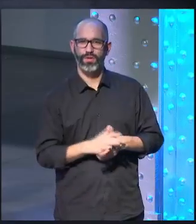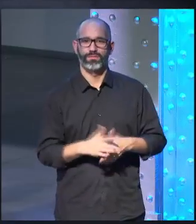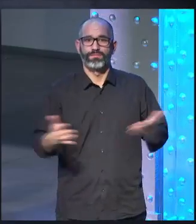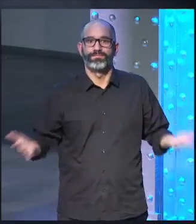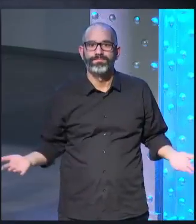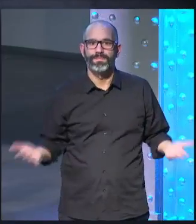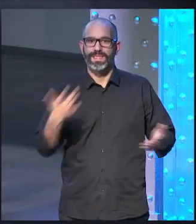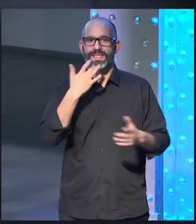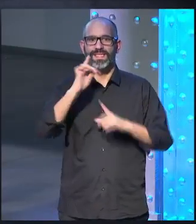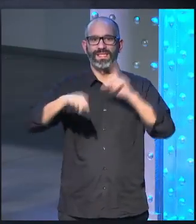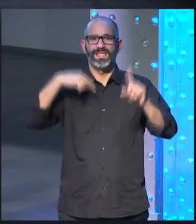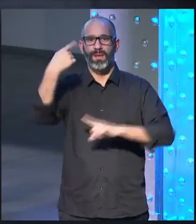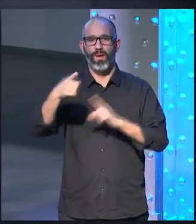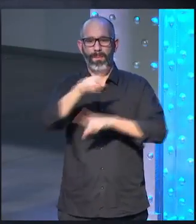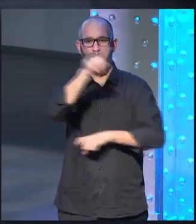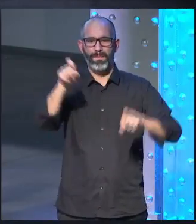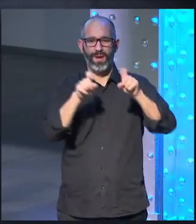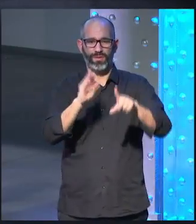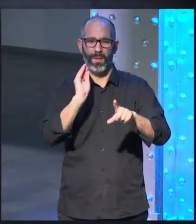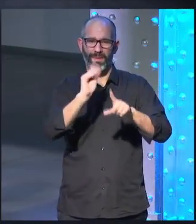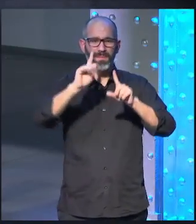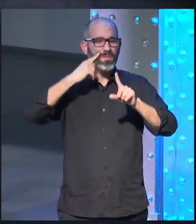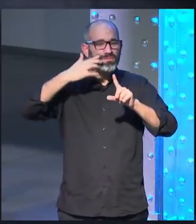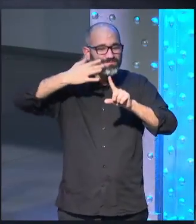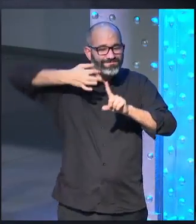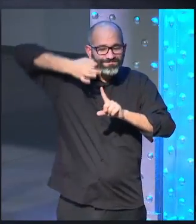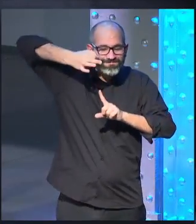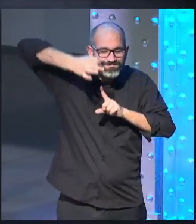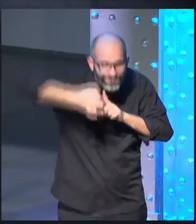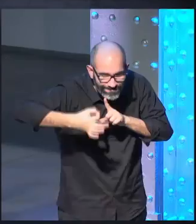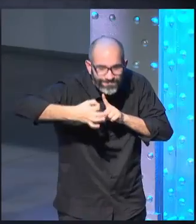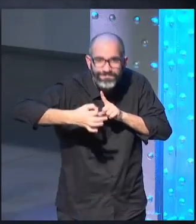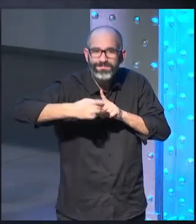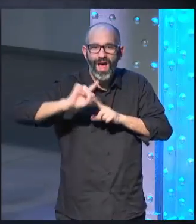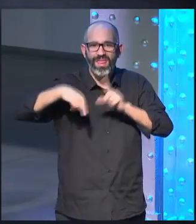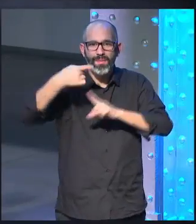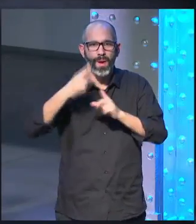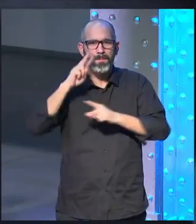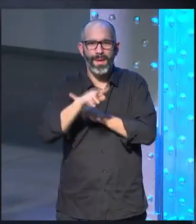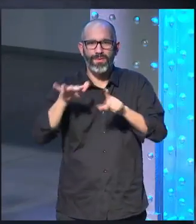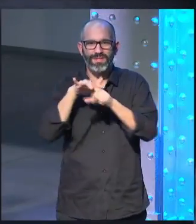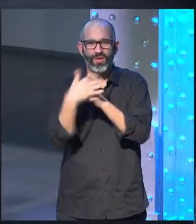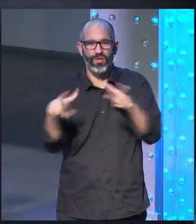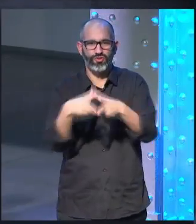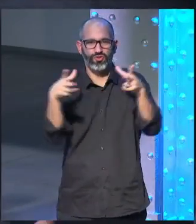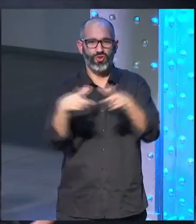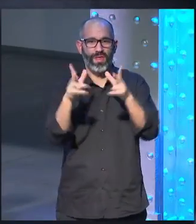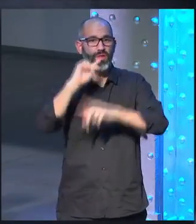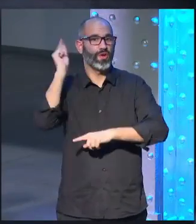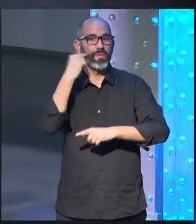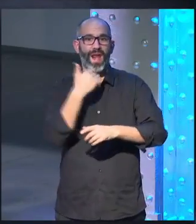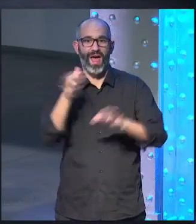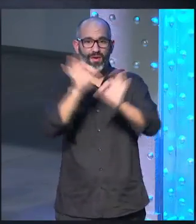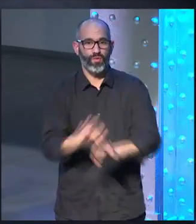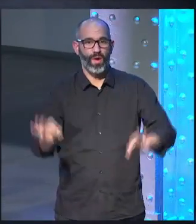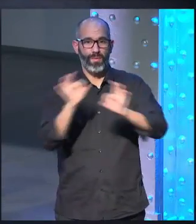nos encontramos después de esa pregunta una realidad en la que no voy a descubrir nada nuevo. Y Sonso les ha